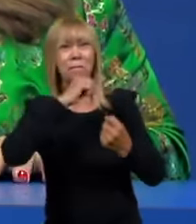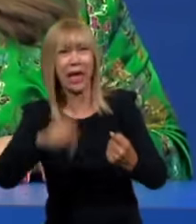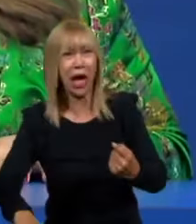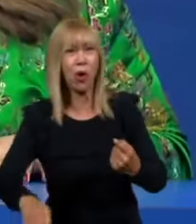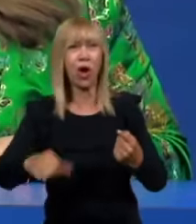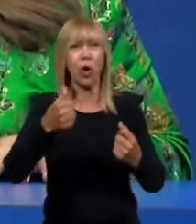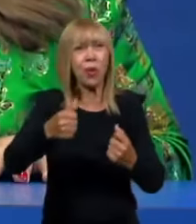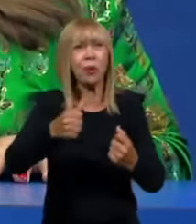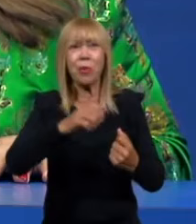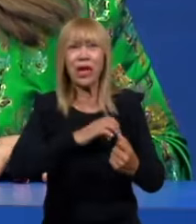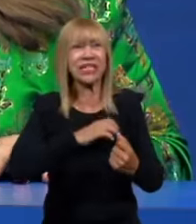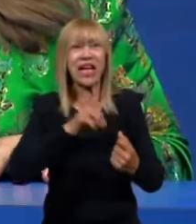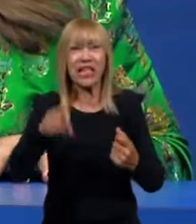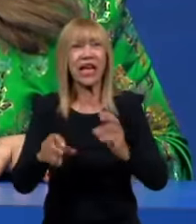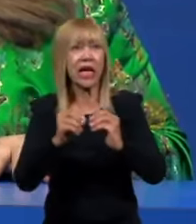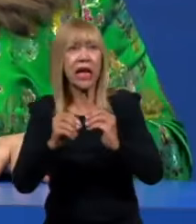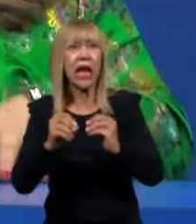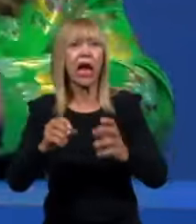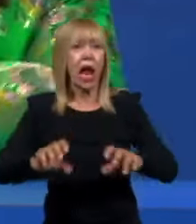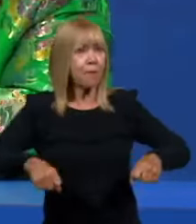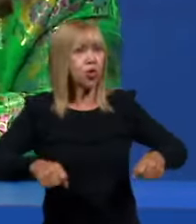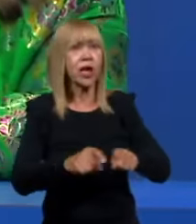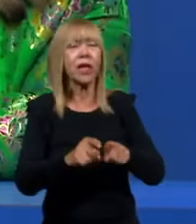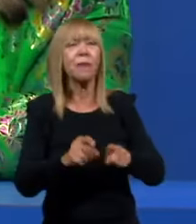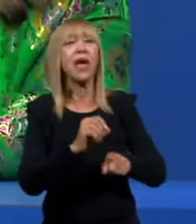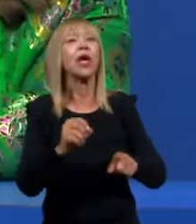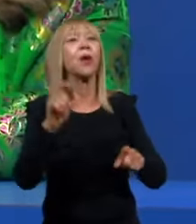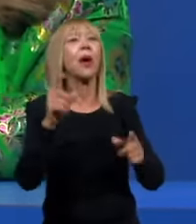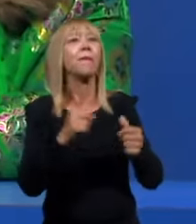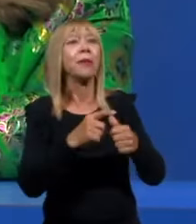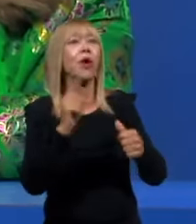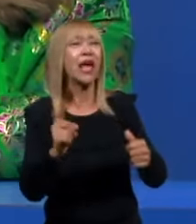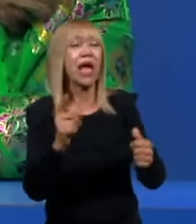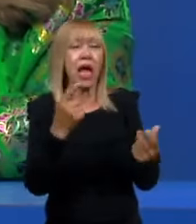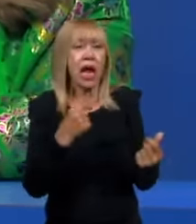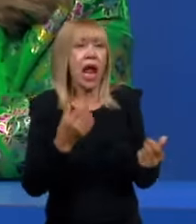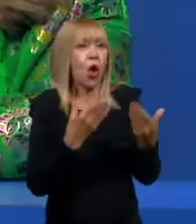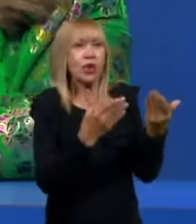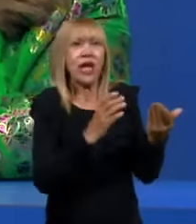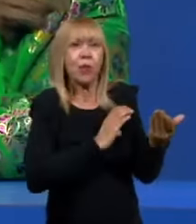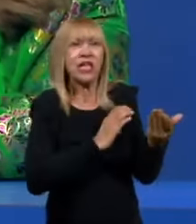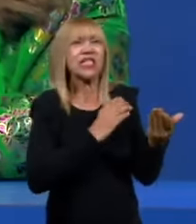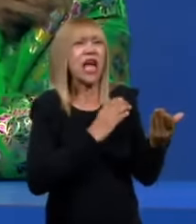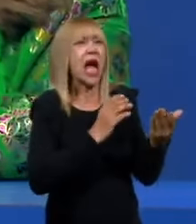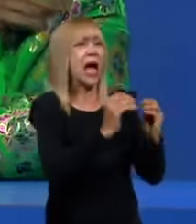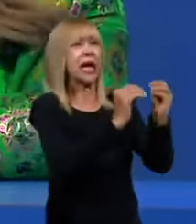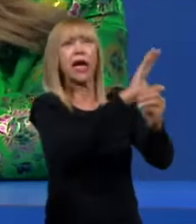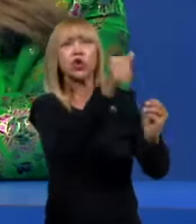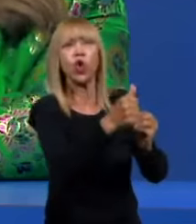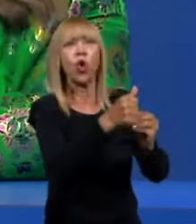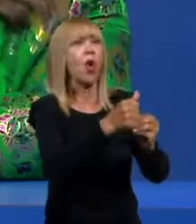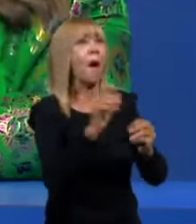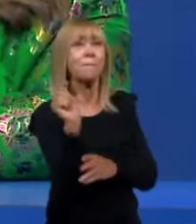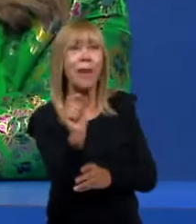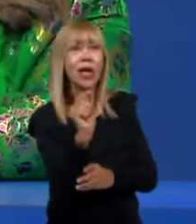propios policías son los que las tienen que arreglar y arreglar las motoras? Lo primero que tenemos que hacer es poner las facilidades de la policía en condiciones, cada cuartel, los baños